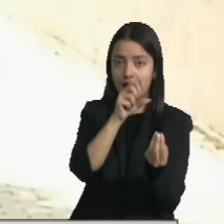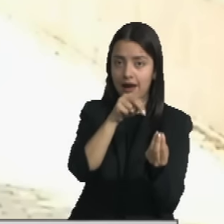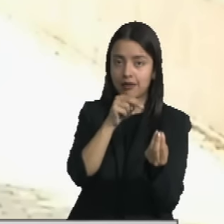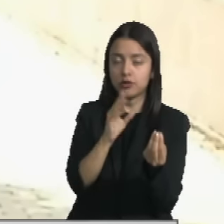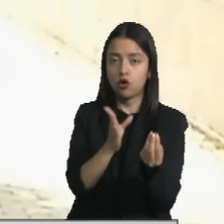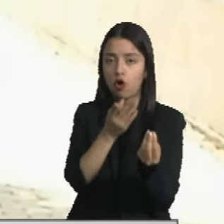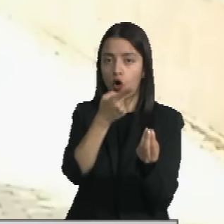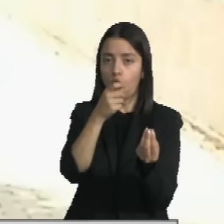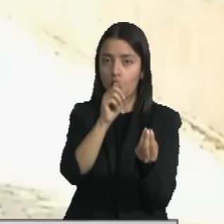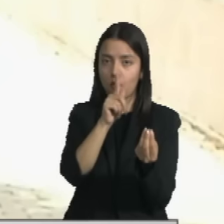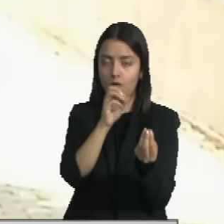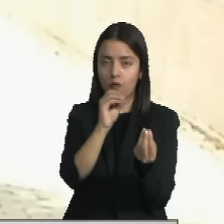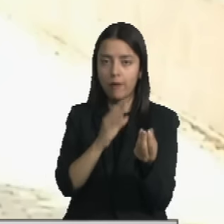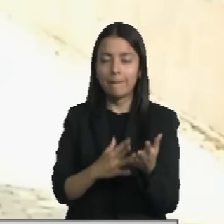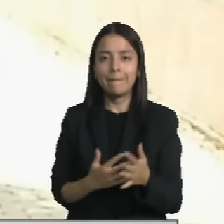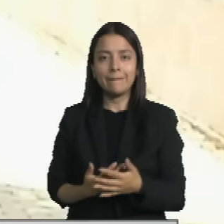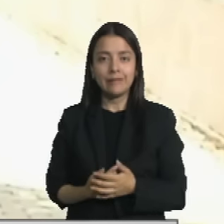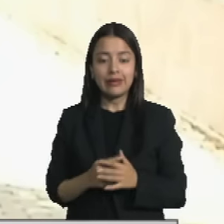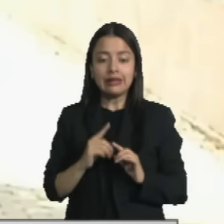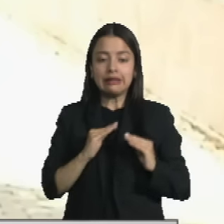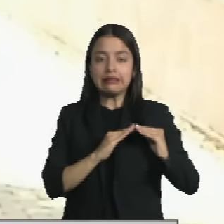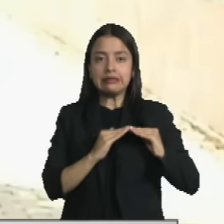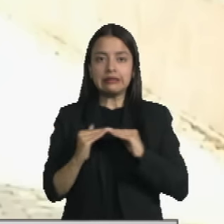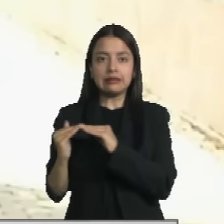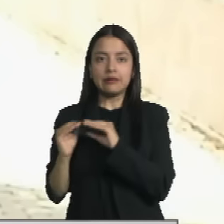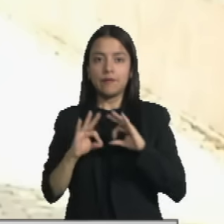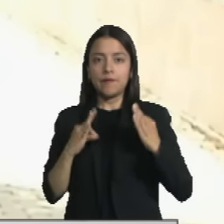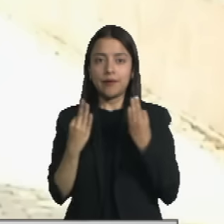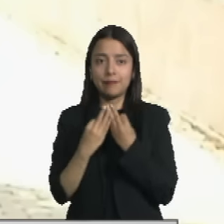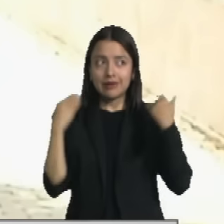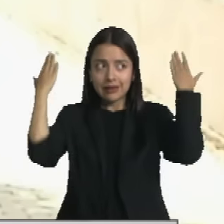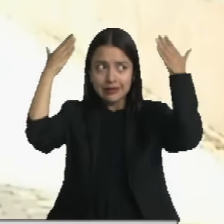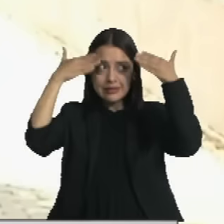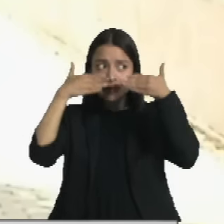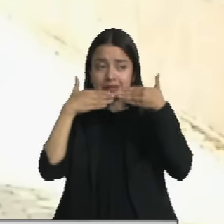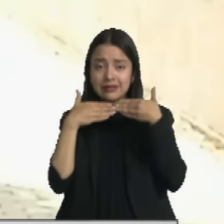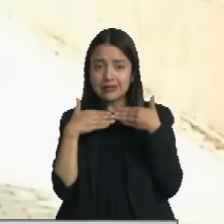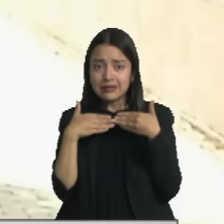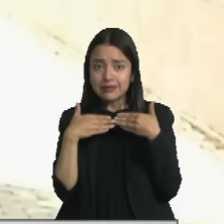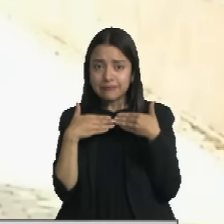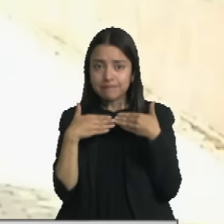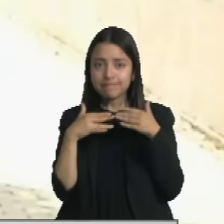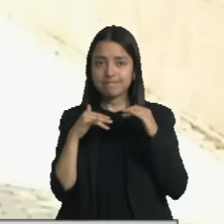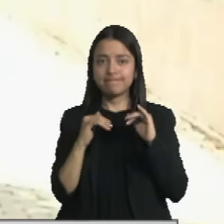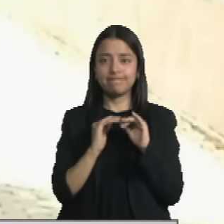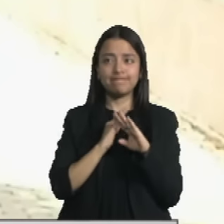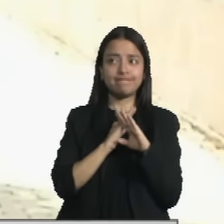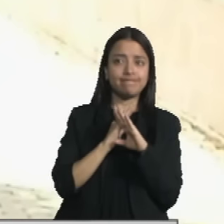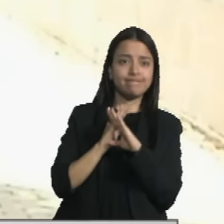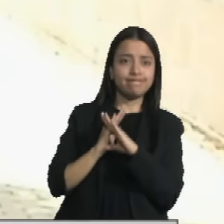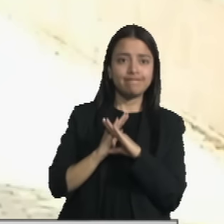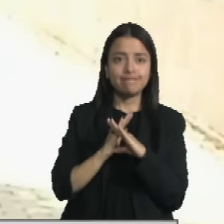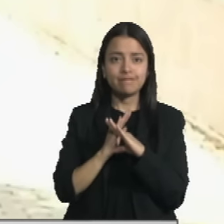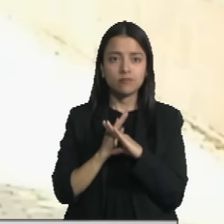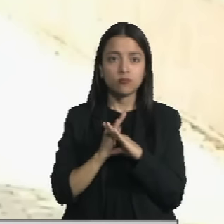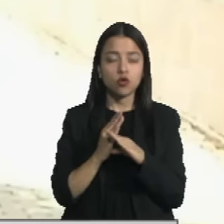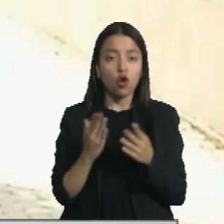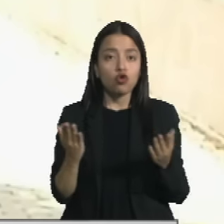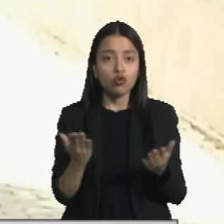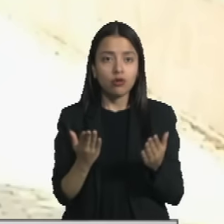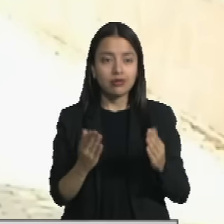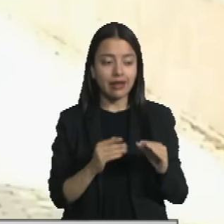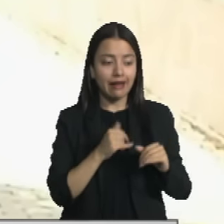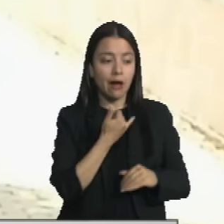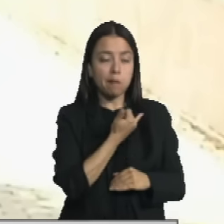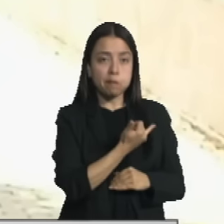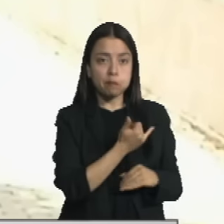esta situación, varias familias terminaron confinadas en dos zonas específicamente en una institución educativa.